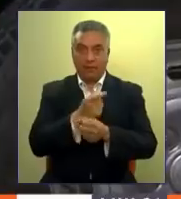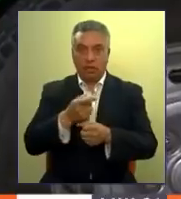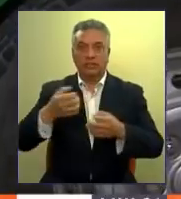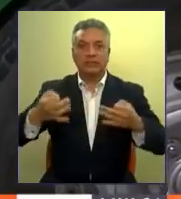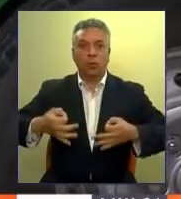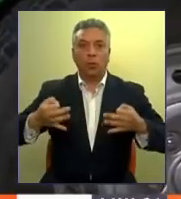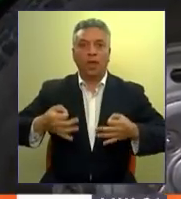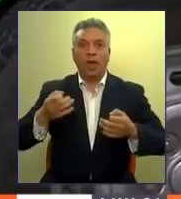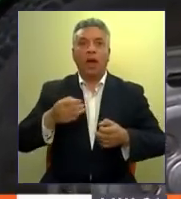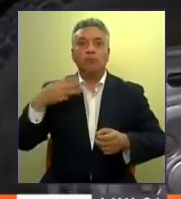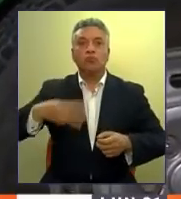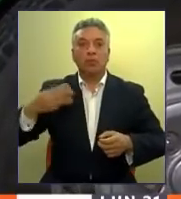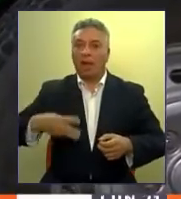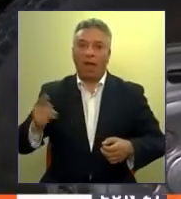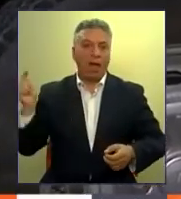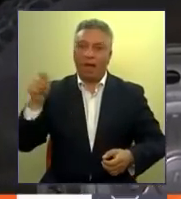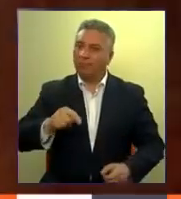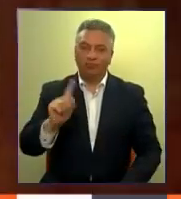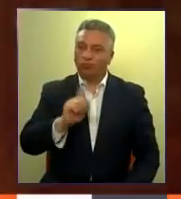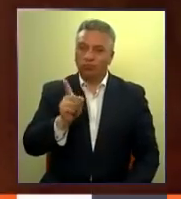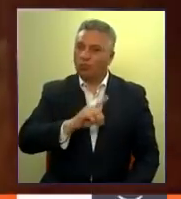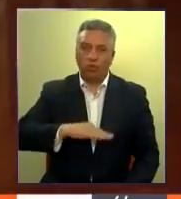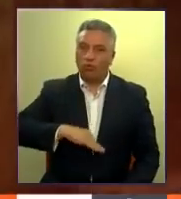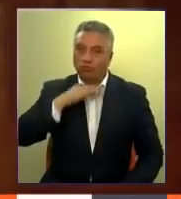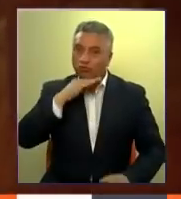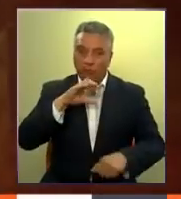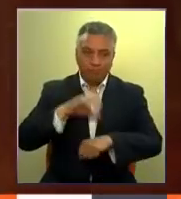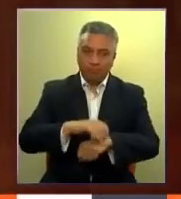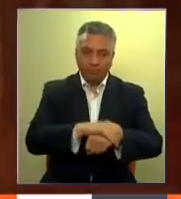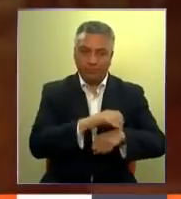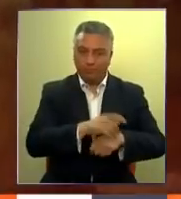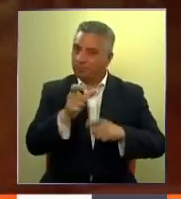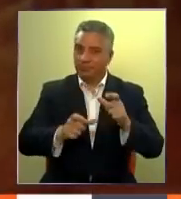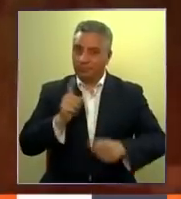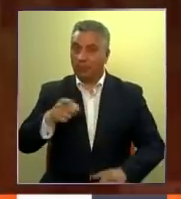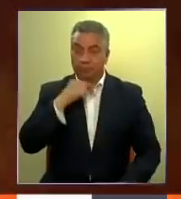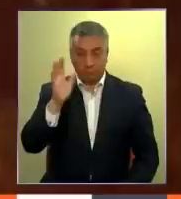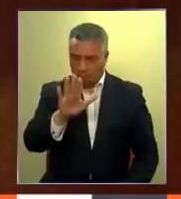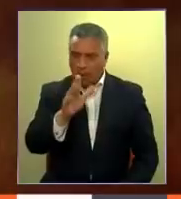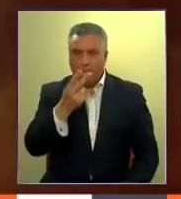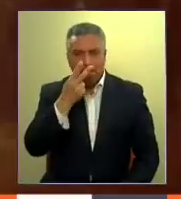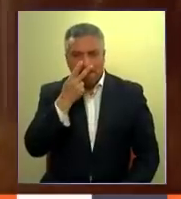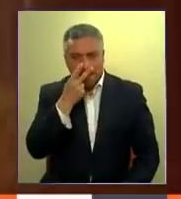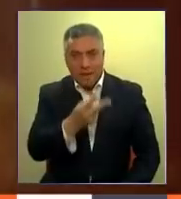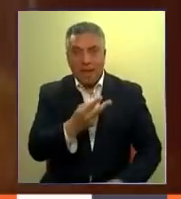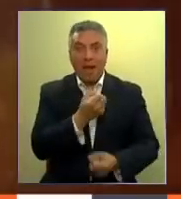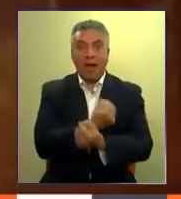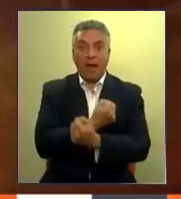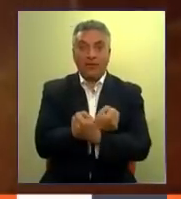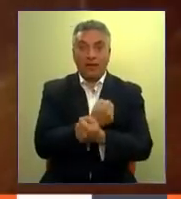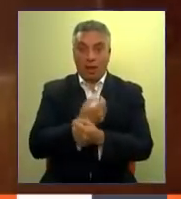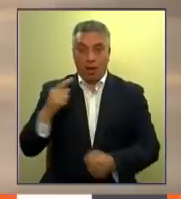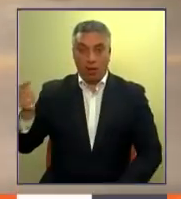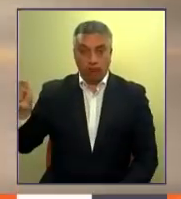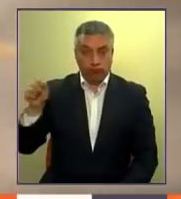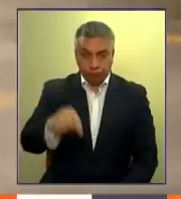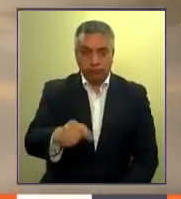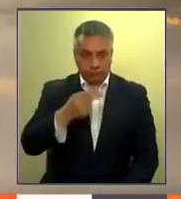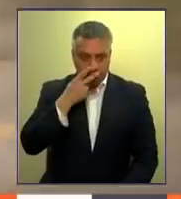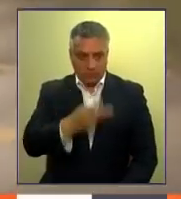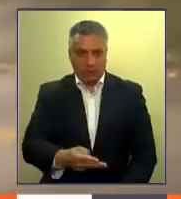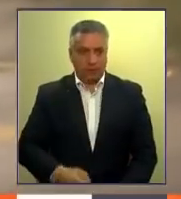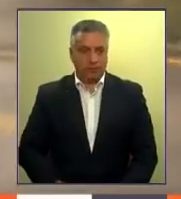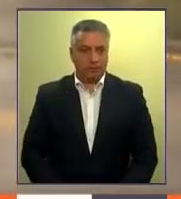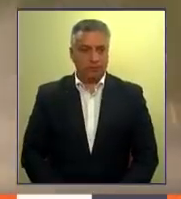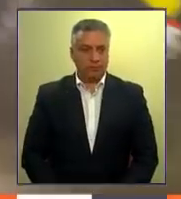no serán suficientes para poder detener a estas personas vea lo que pasa cuando carabineros llega hasta ese sector